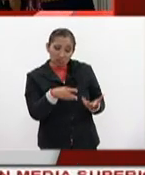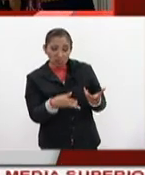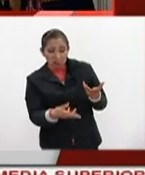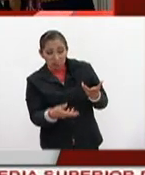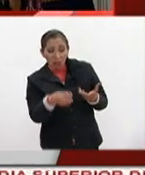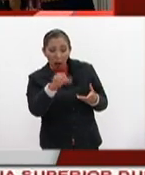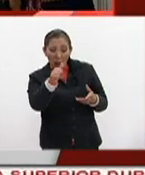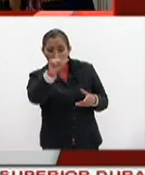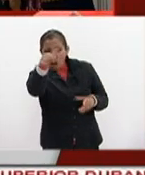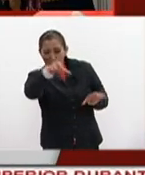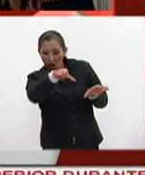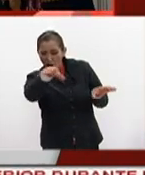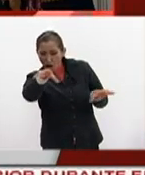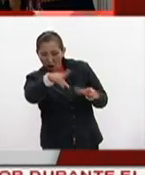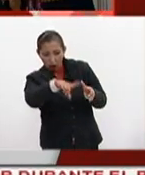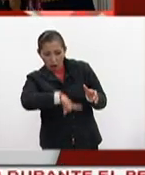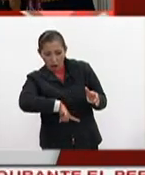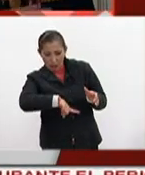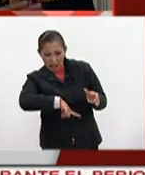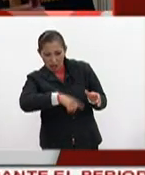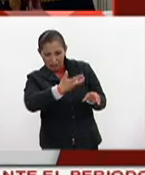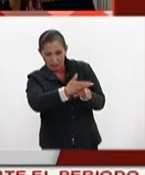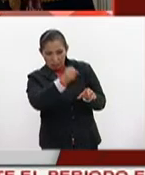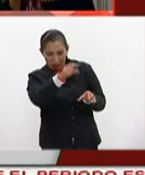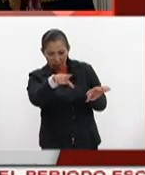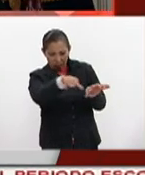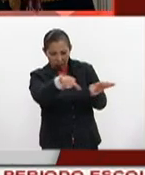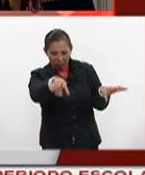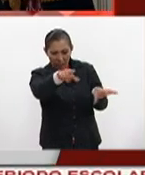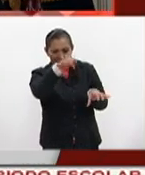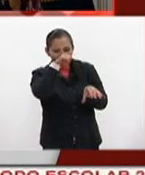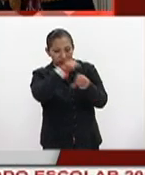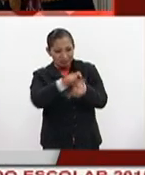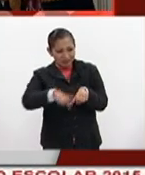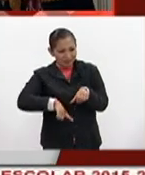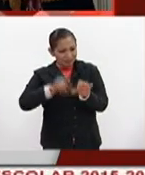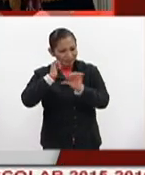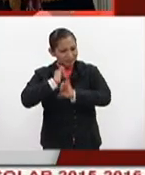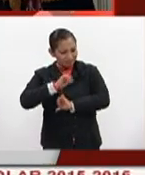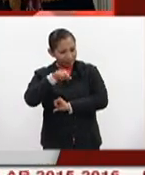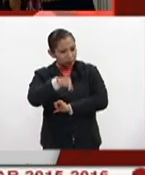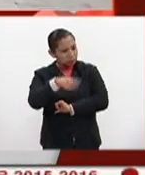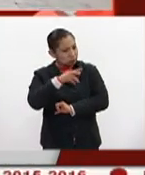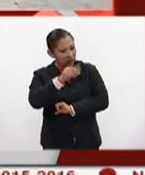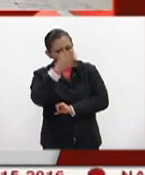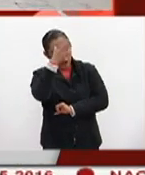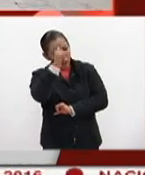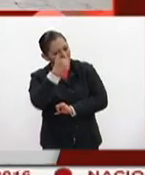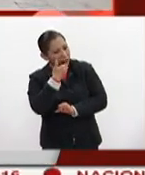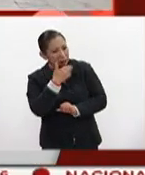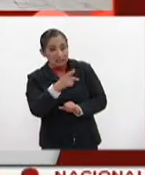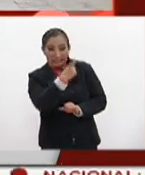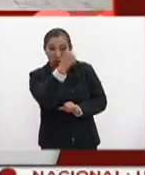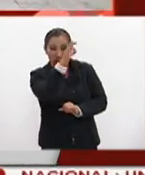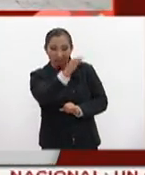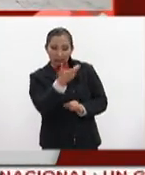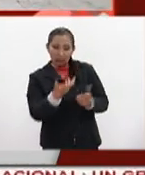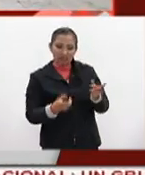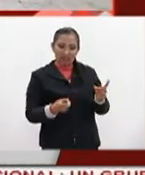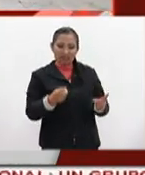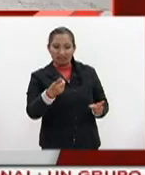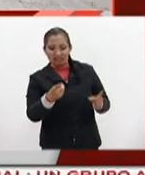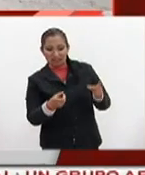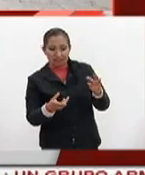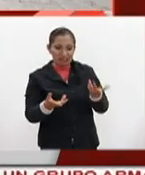la otra contraparte dentro del gobierno estadounidense. Por ejemplo, el secretario de Estado no está completamente de acuerdo con esta decisión.